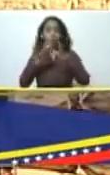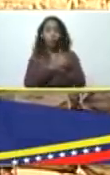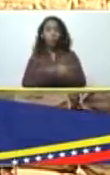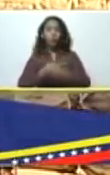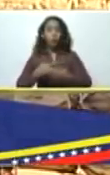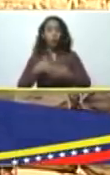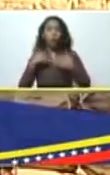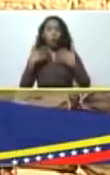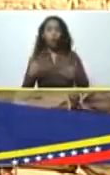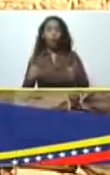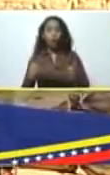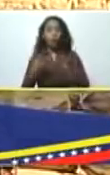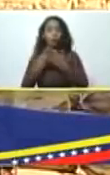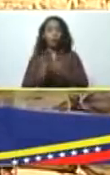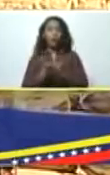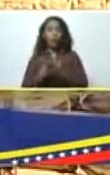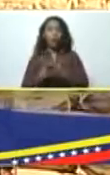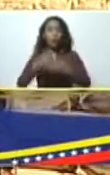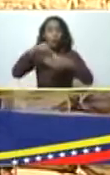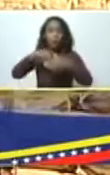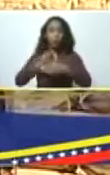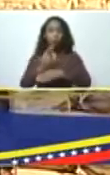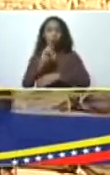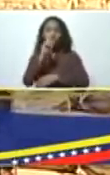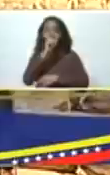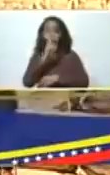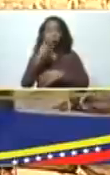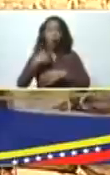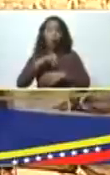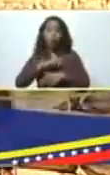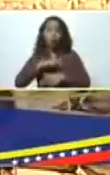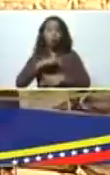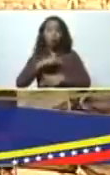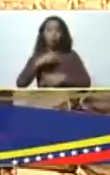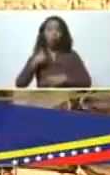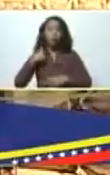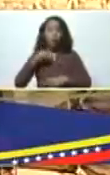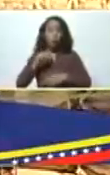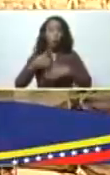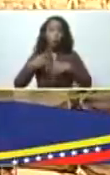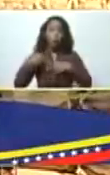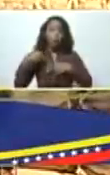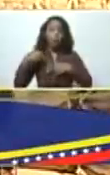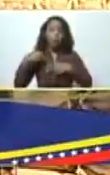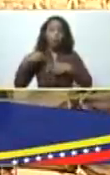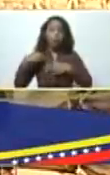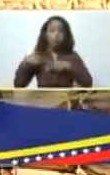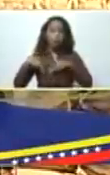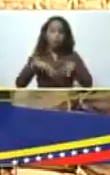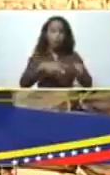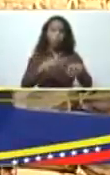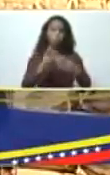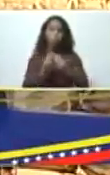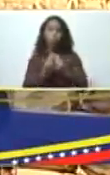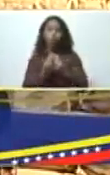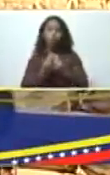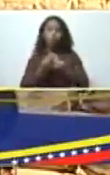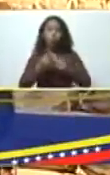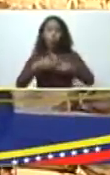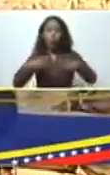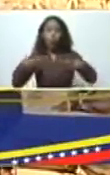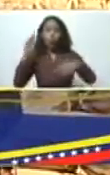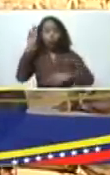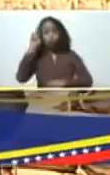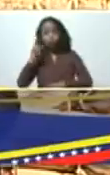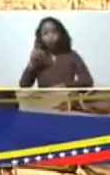millones de kilos de semillas en un año. Entonces nosotros tenemos que caminar en un incremento todos los años en